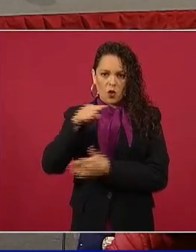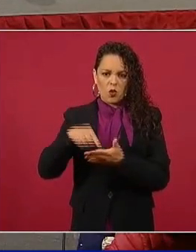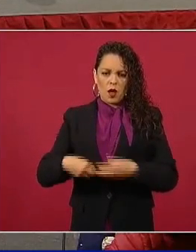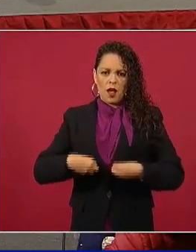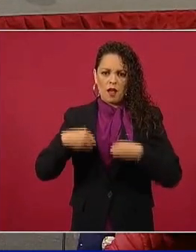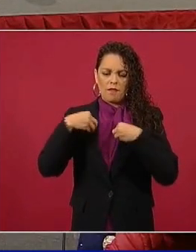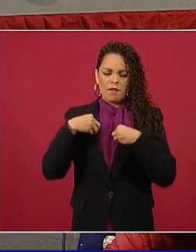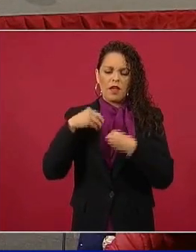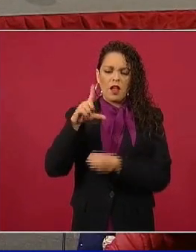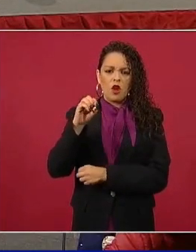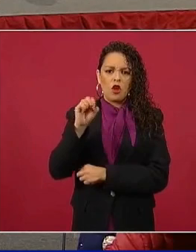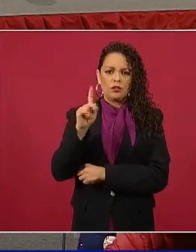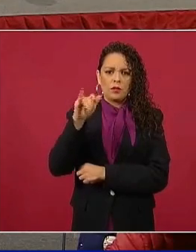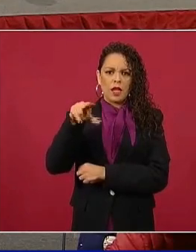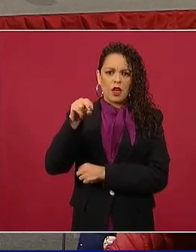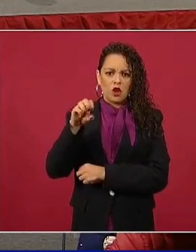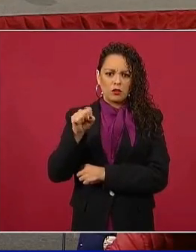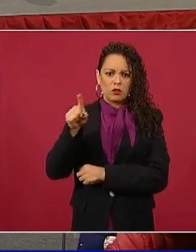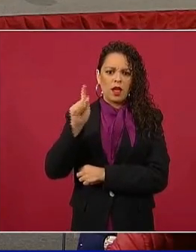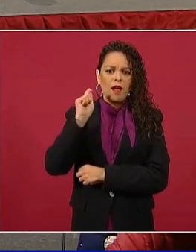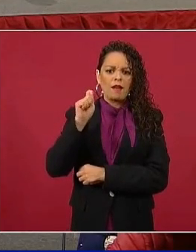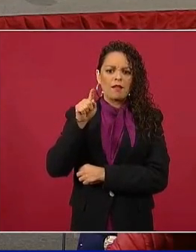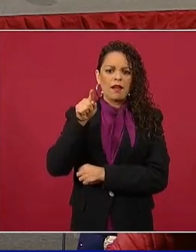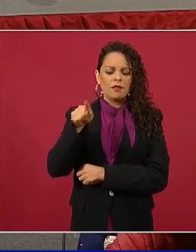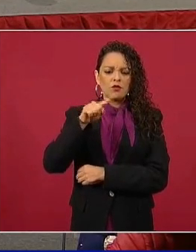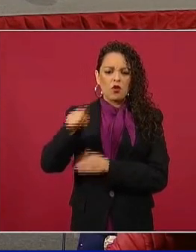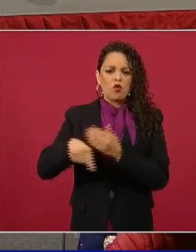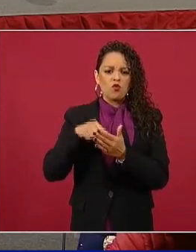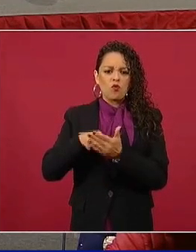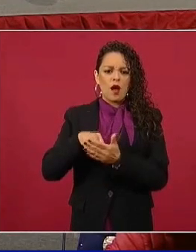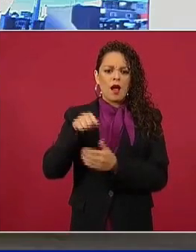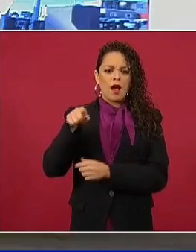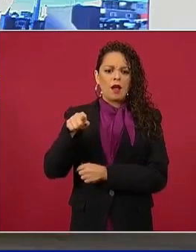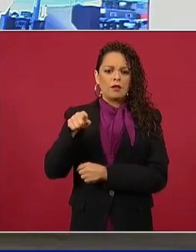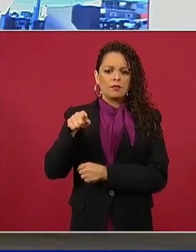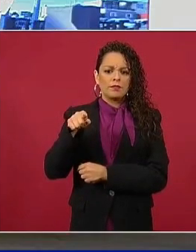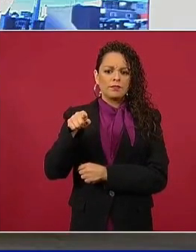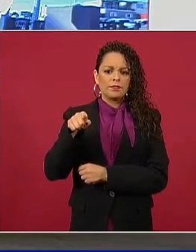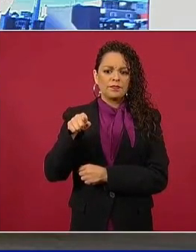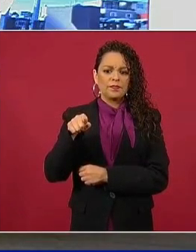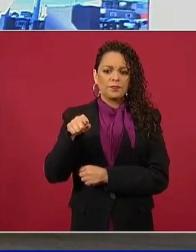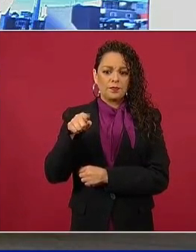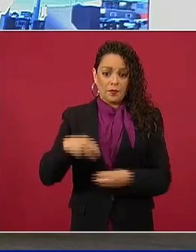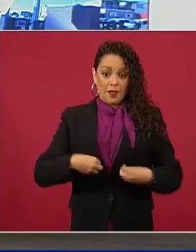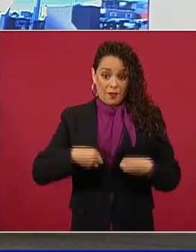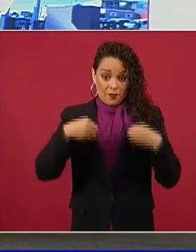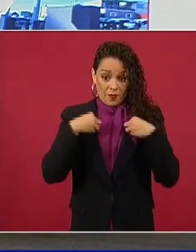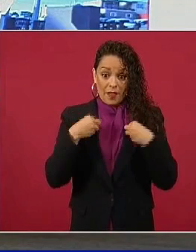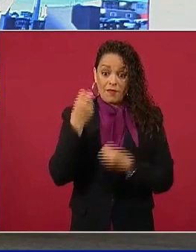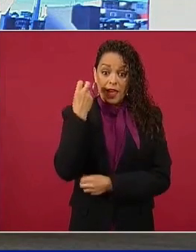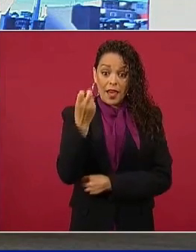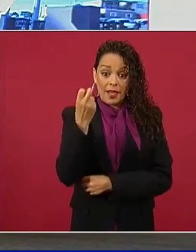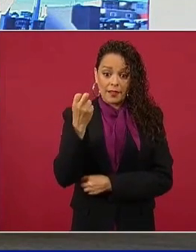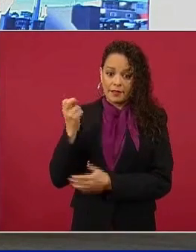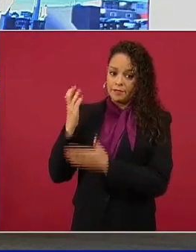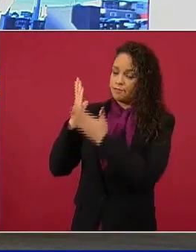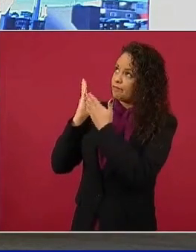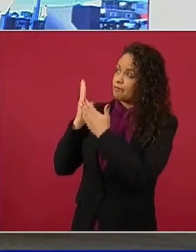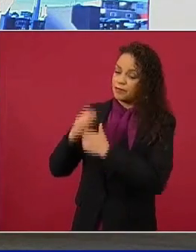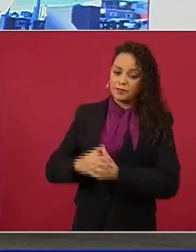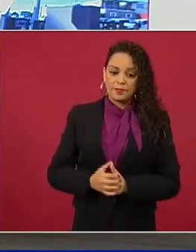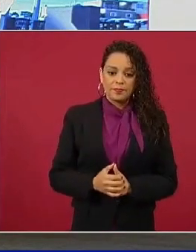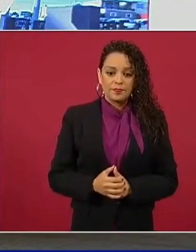privada chalco estuvimos en el lugar que es este domicilio donde ella vivía ella fue